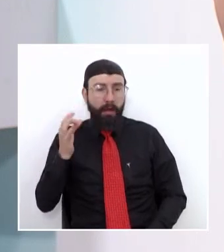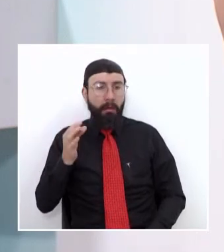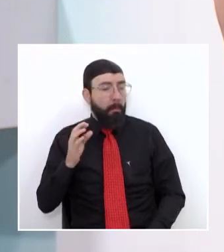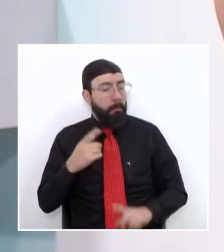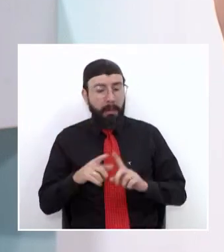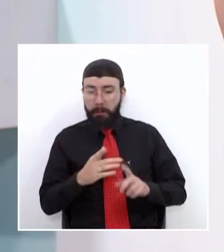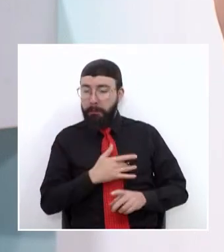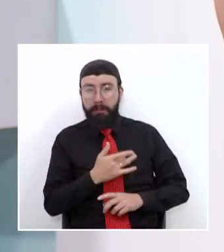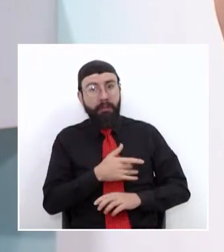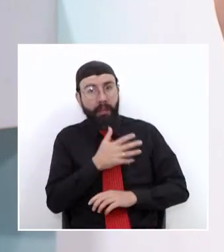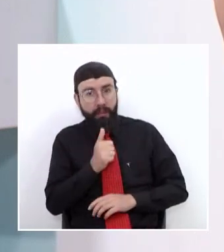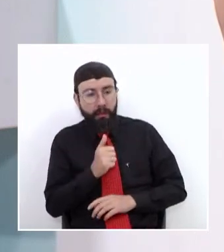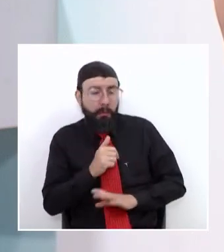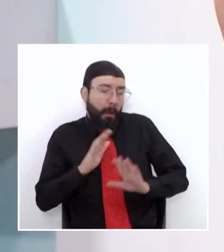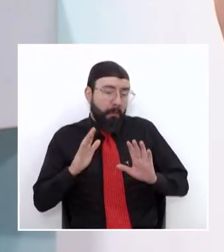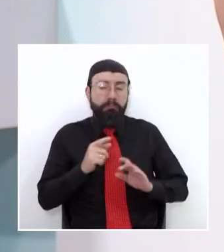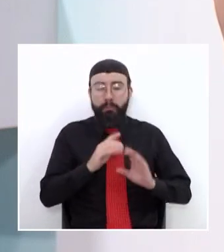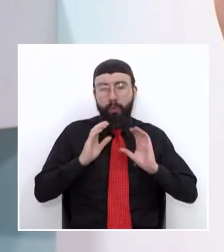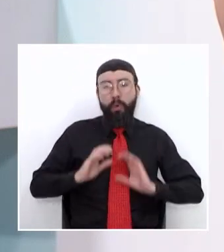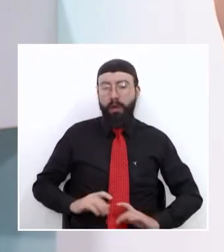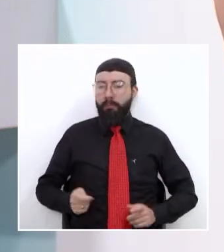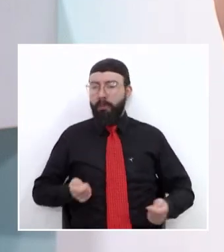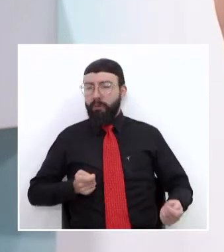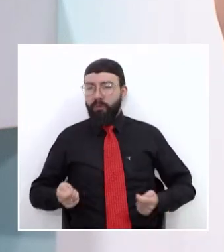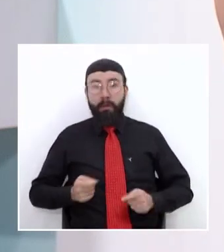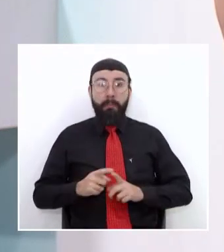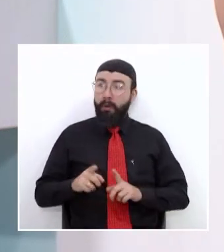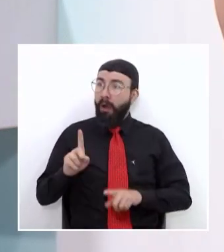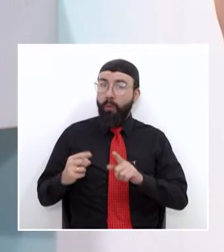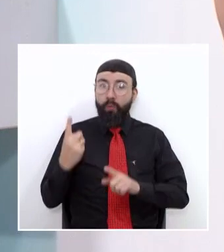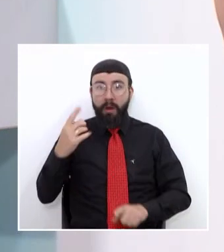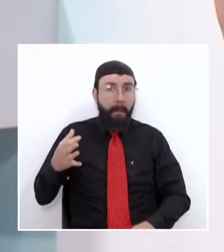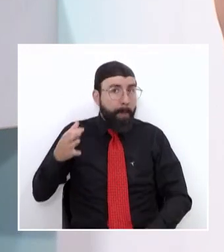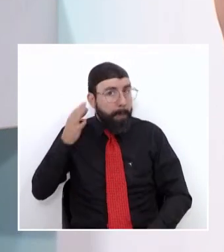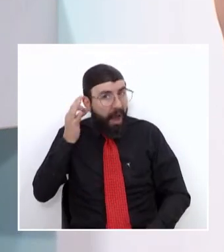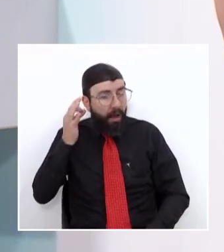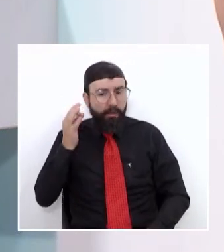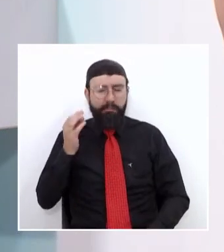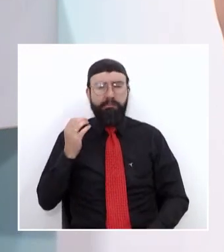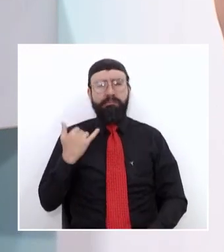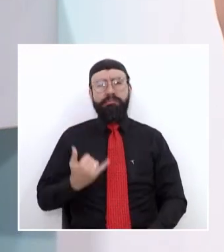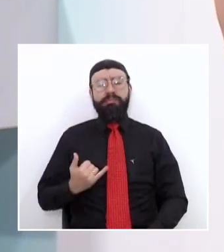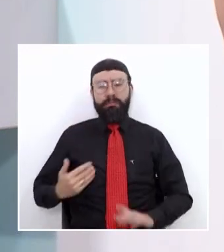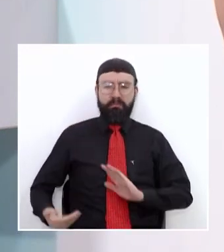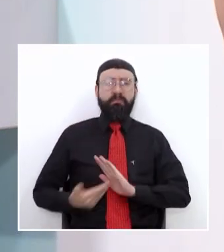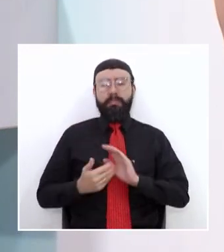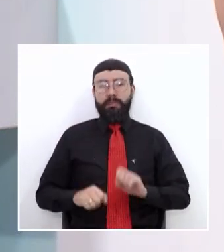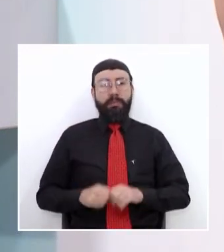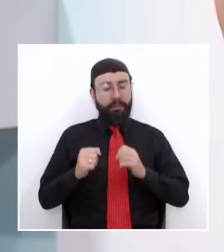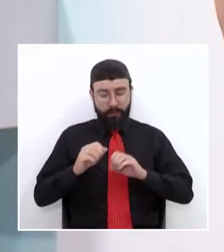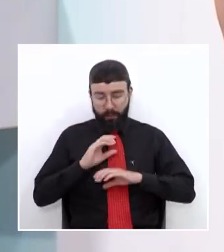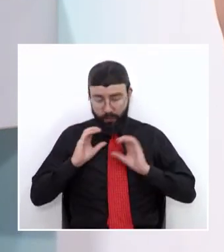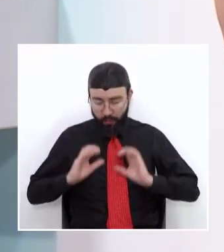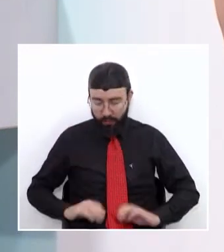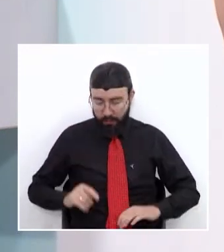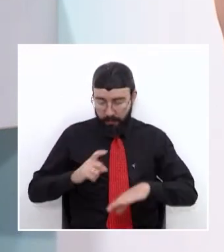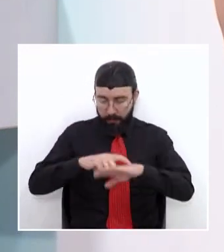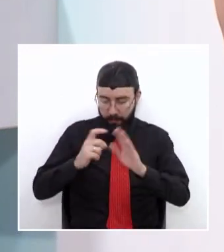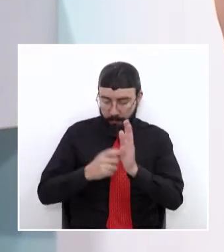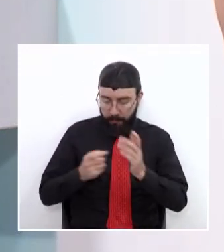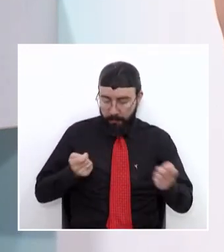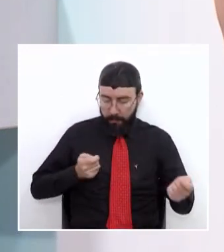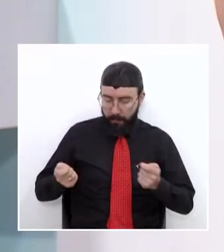Por algún motivo su cuerpo buscó su equilibrio, pero hay otras que con una tienen efectos severos. Por eso es muy importante tener esa